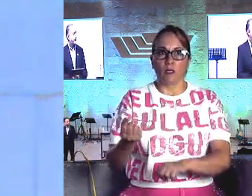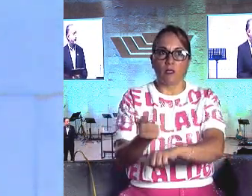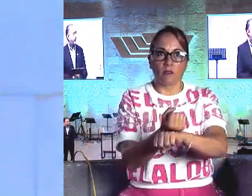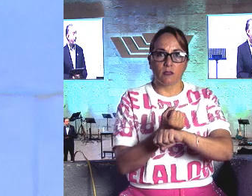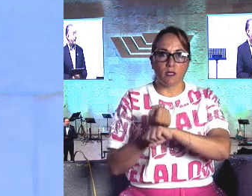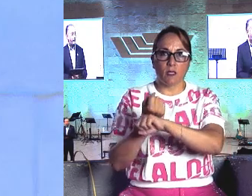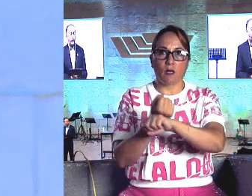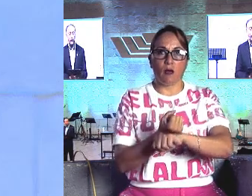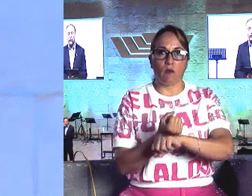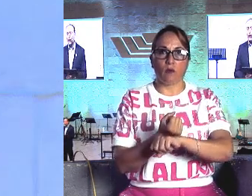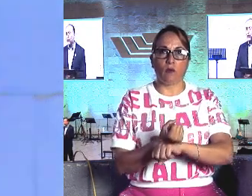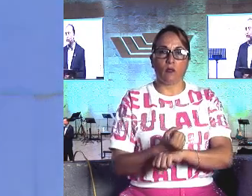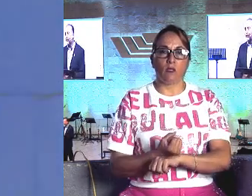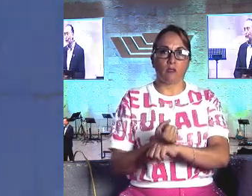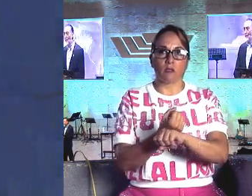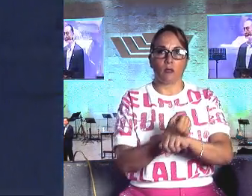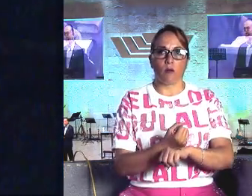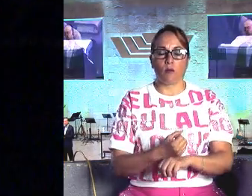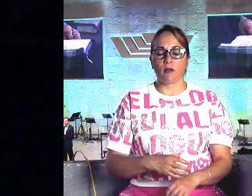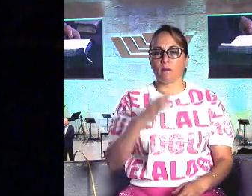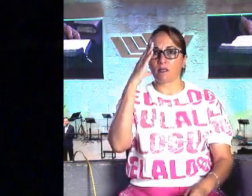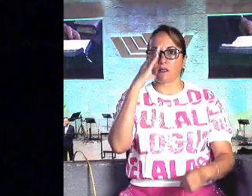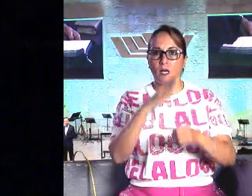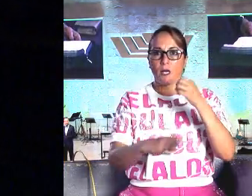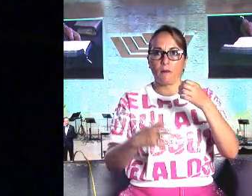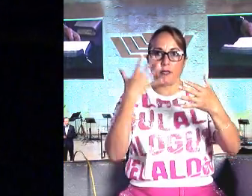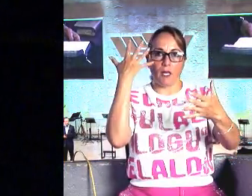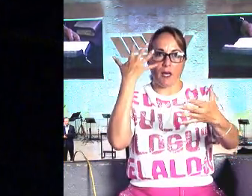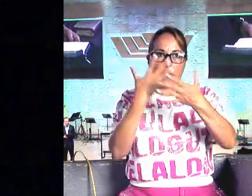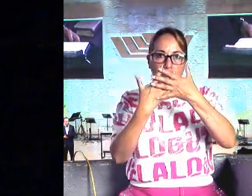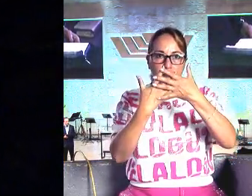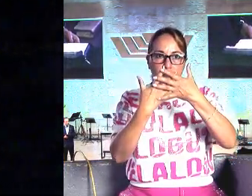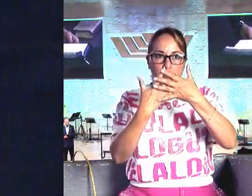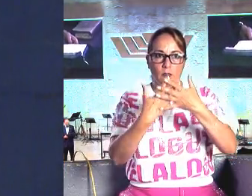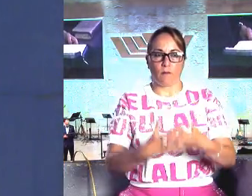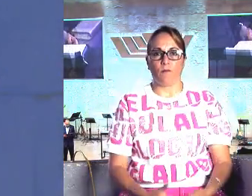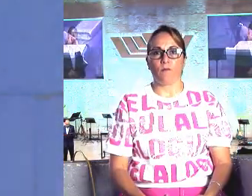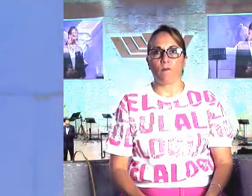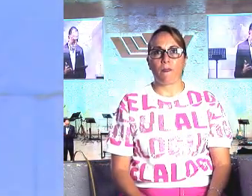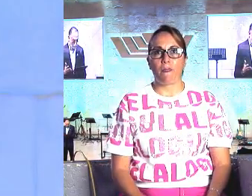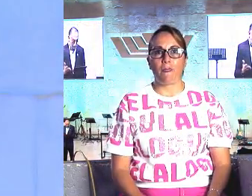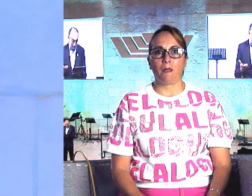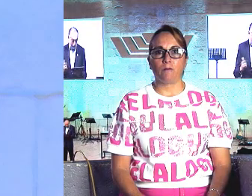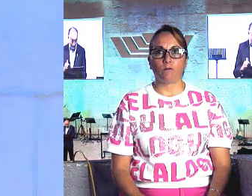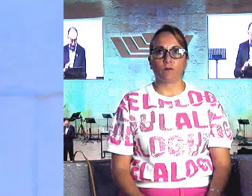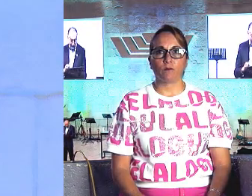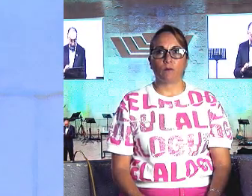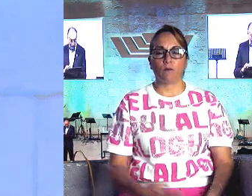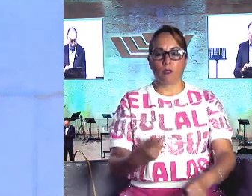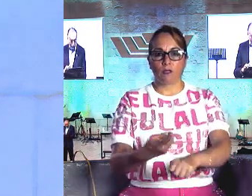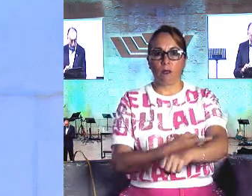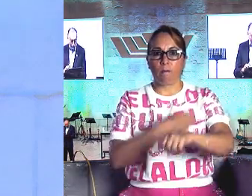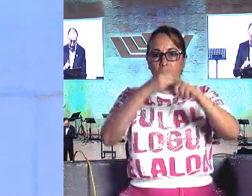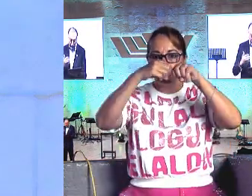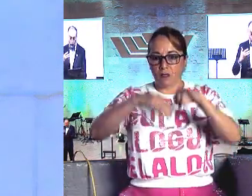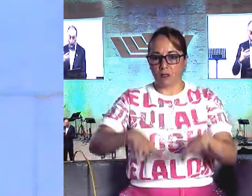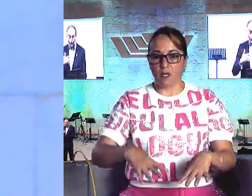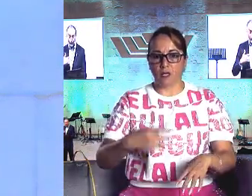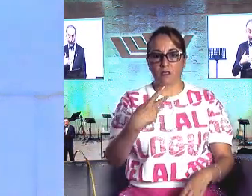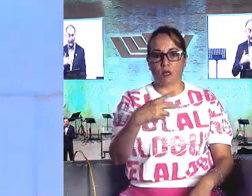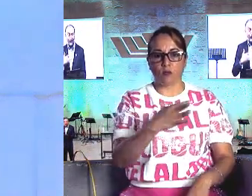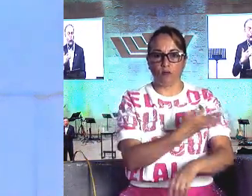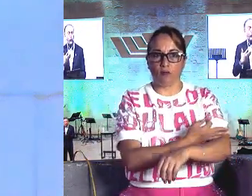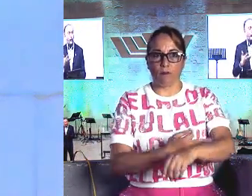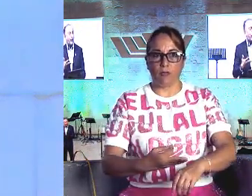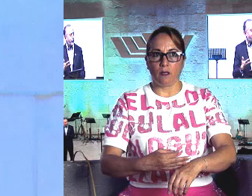Y si siendo esclavo vas a terminar en prisión o vas a perder a tu propia familia o vas a